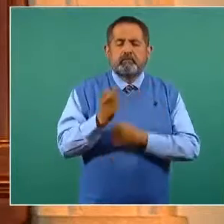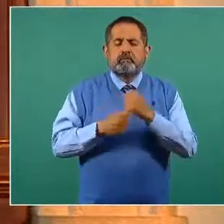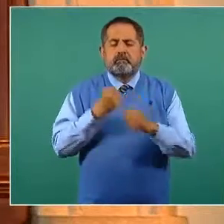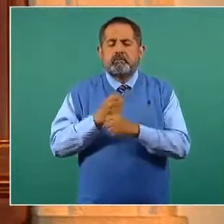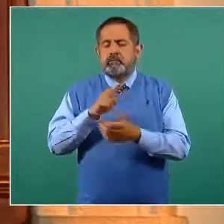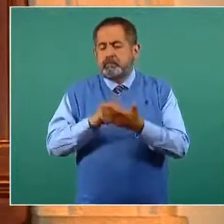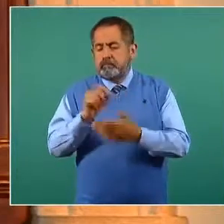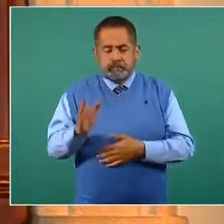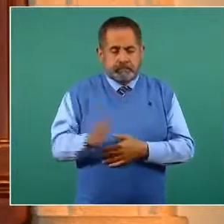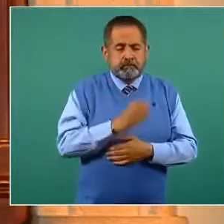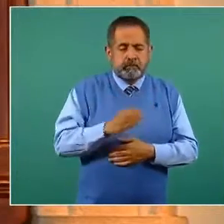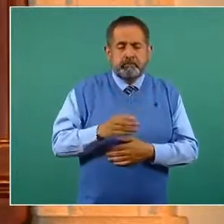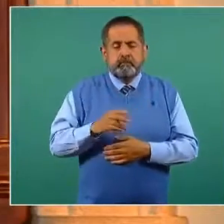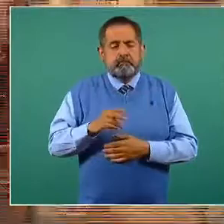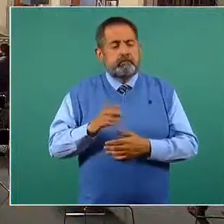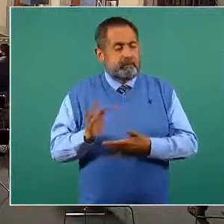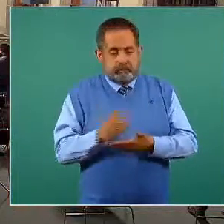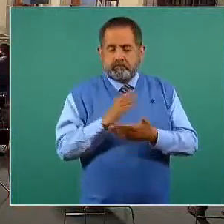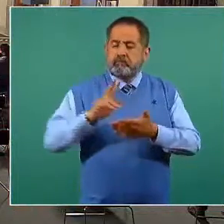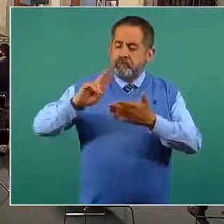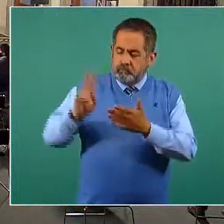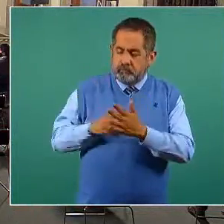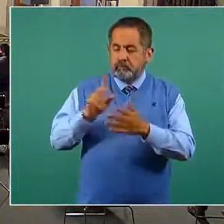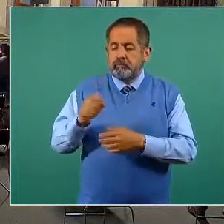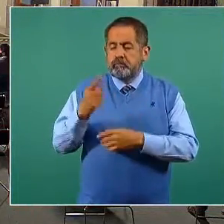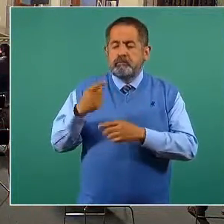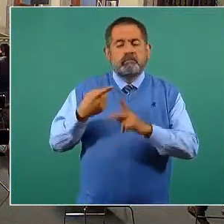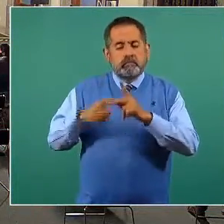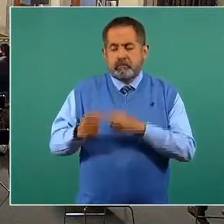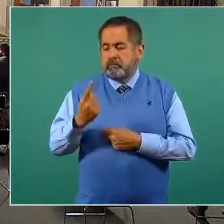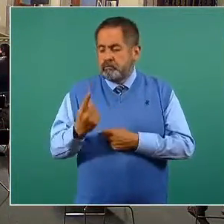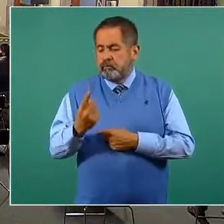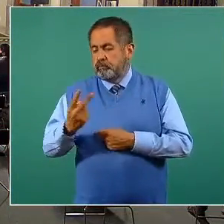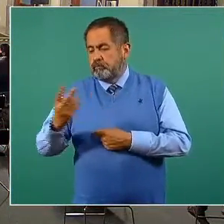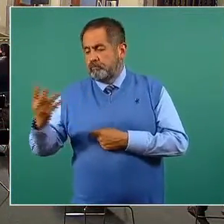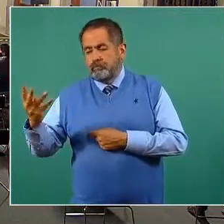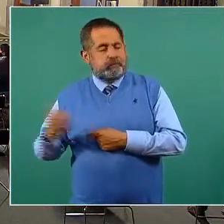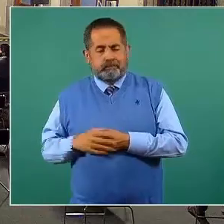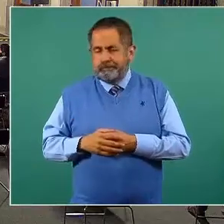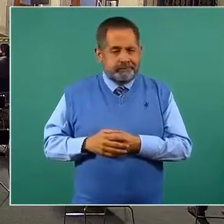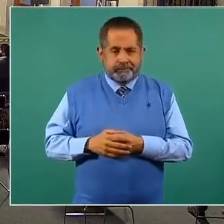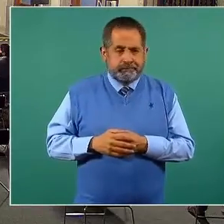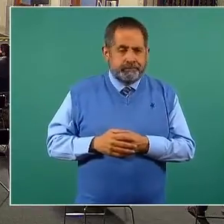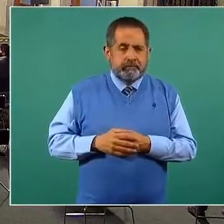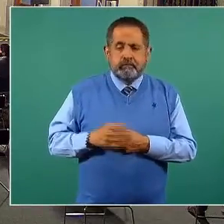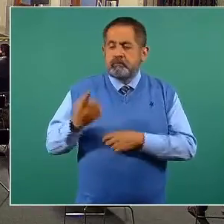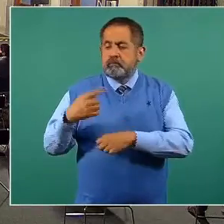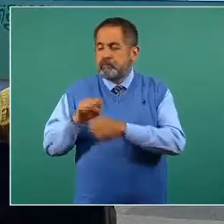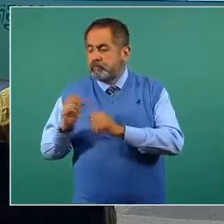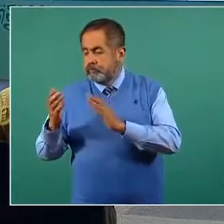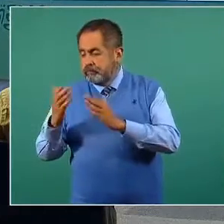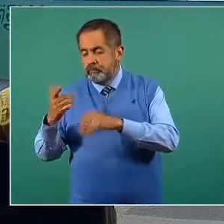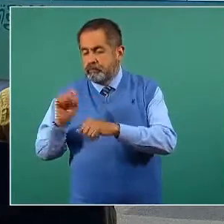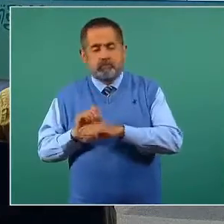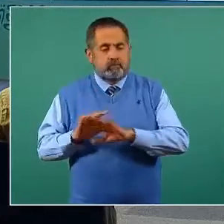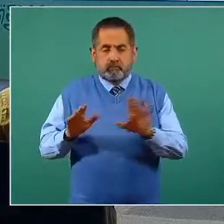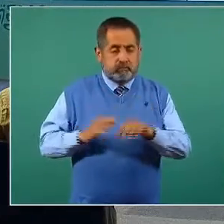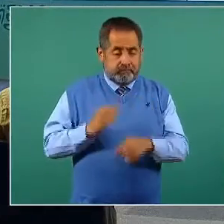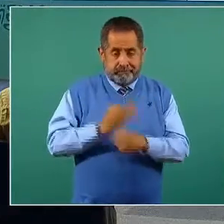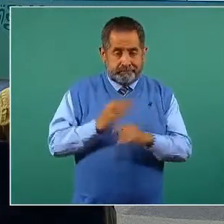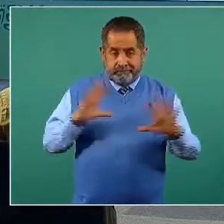y empezamos el conteo nuevamente en el 2021 y inclusive estamos comparando semana con semana, mes con mes de un año con los de